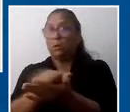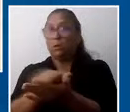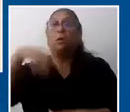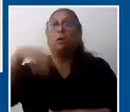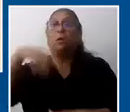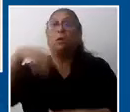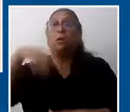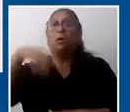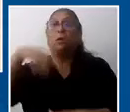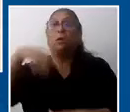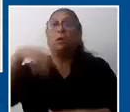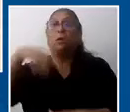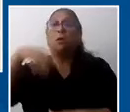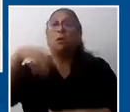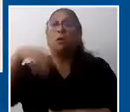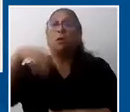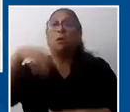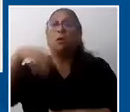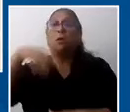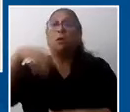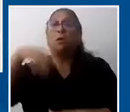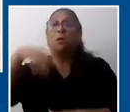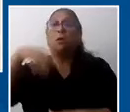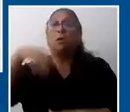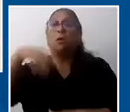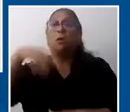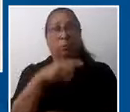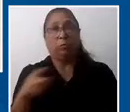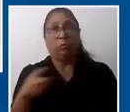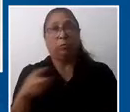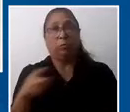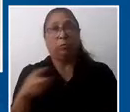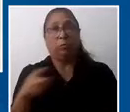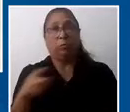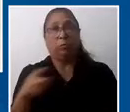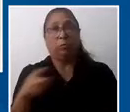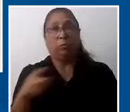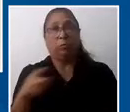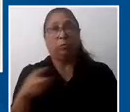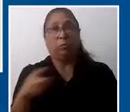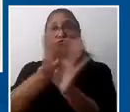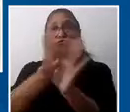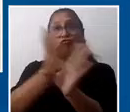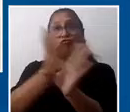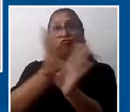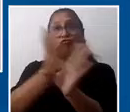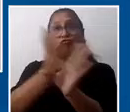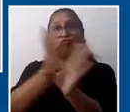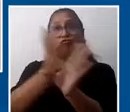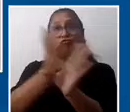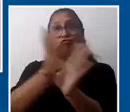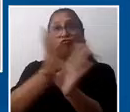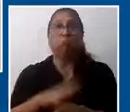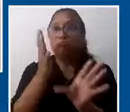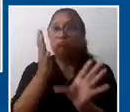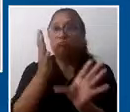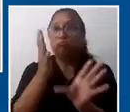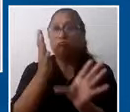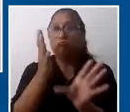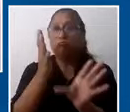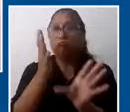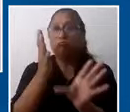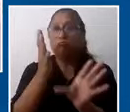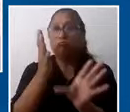que debe partir de la propia institución educativa, ¿no? En este caso, el servicio de psicopedagogía, psicólogos